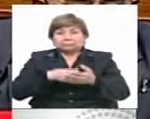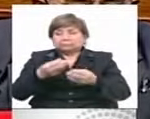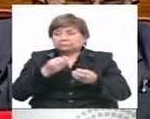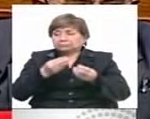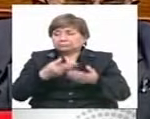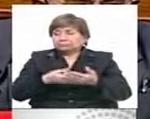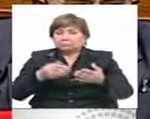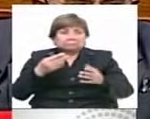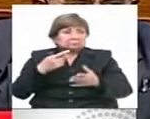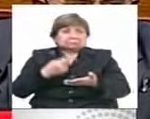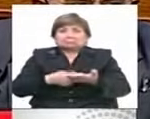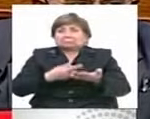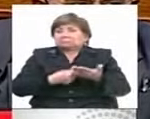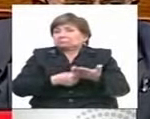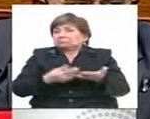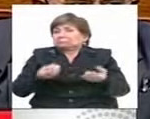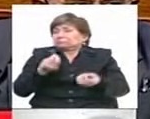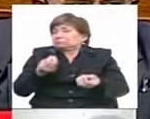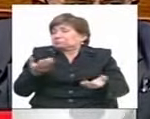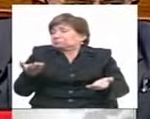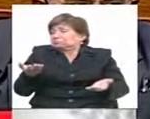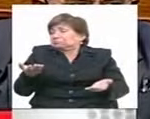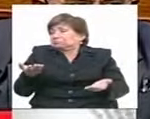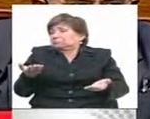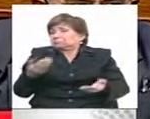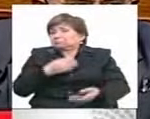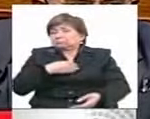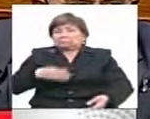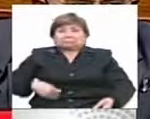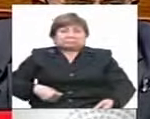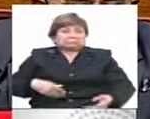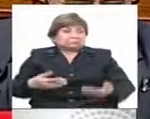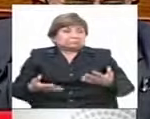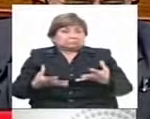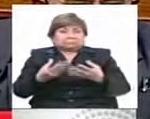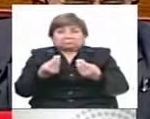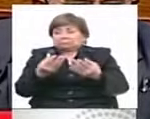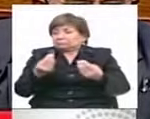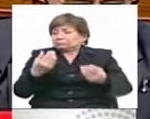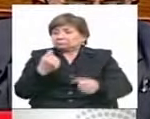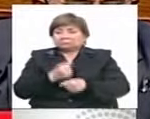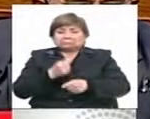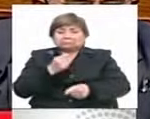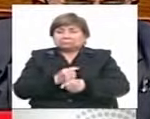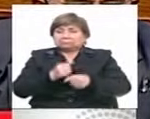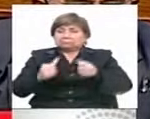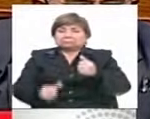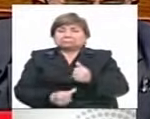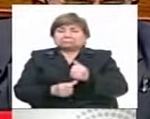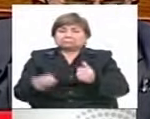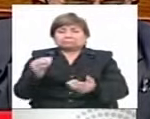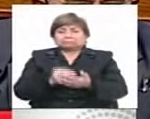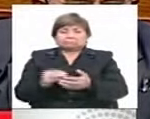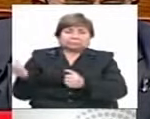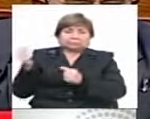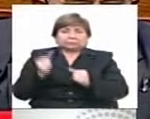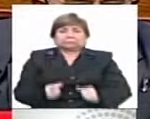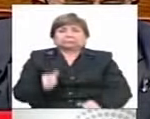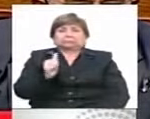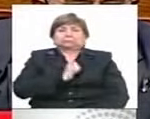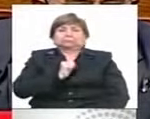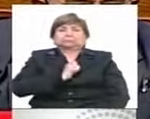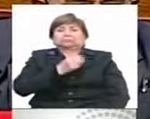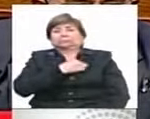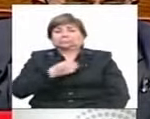No lo cuestionamos porque suele pasar que en los ministerios muchos funcionarios subalternos tienen más poder que el propio